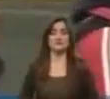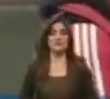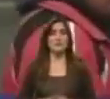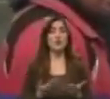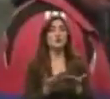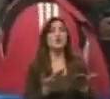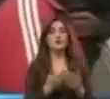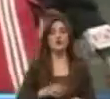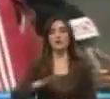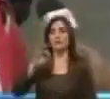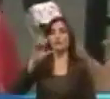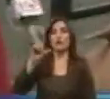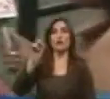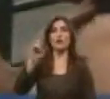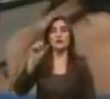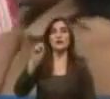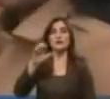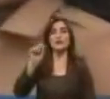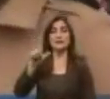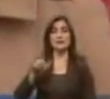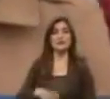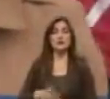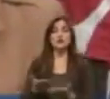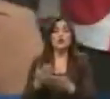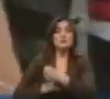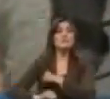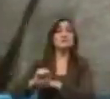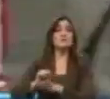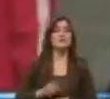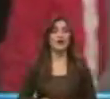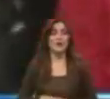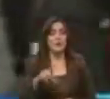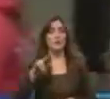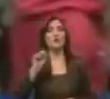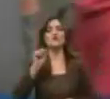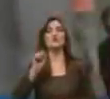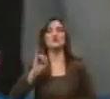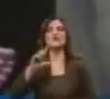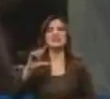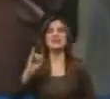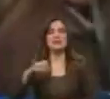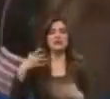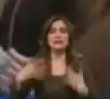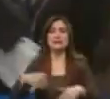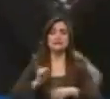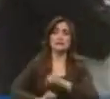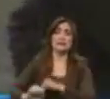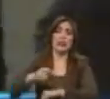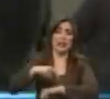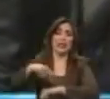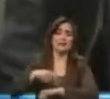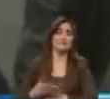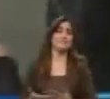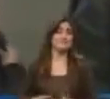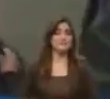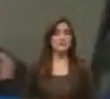forestal. ¿Y hasta dónde va? Hasta Pizulí. Tiene que cruzar prácticamente toda la ciudad, va hasta Pizulí el señor a esa